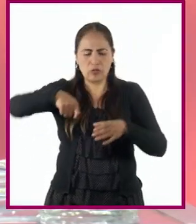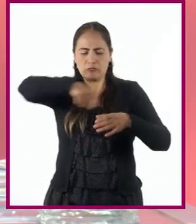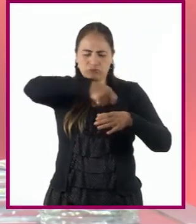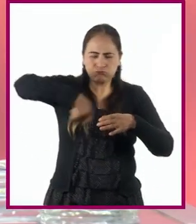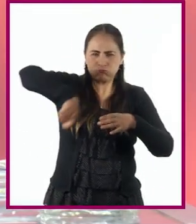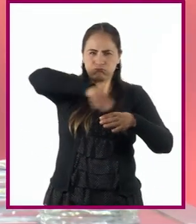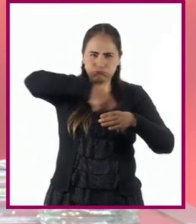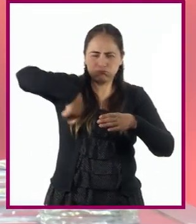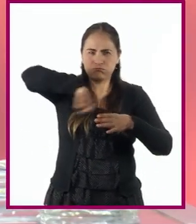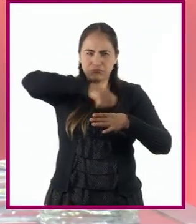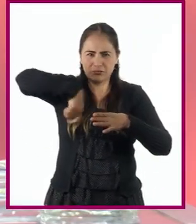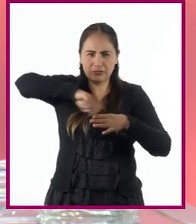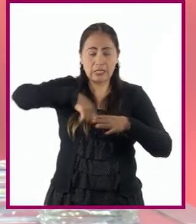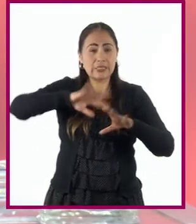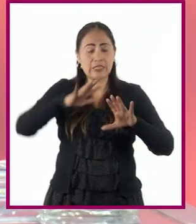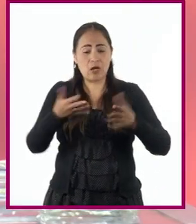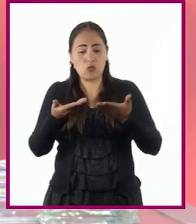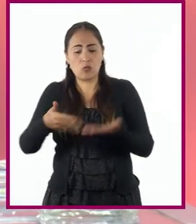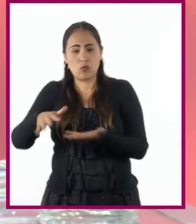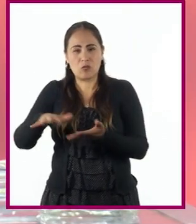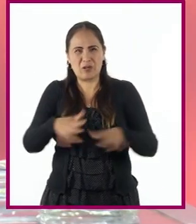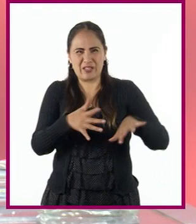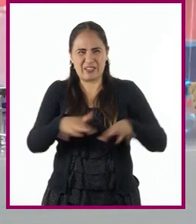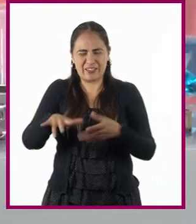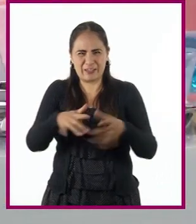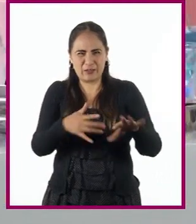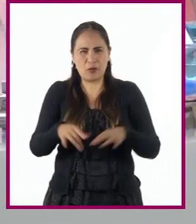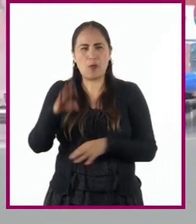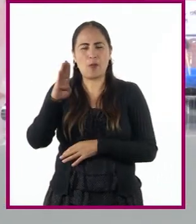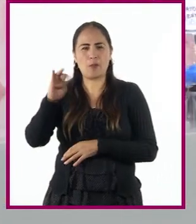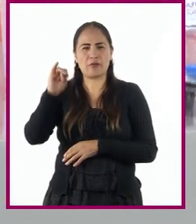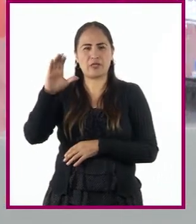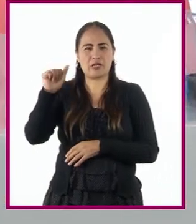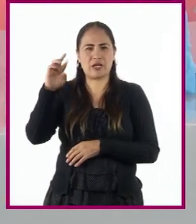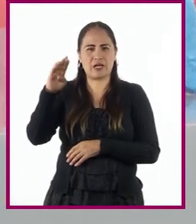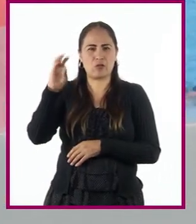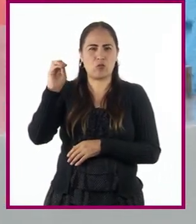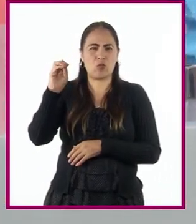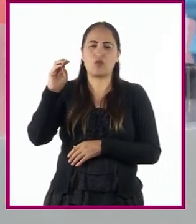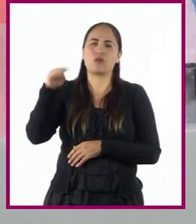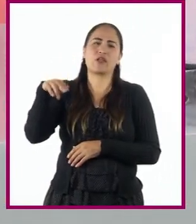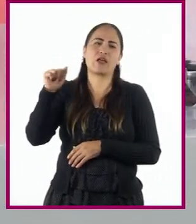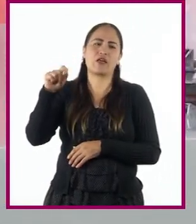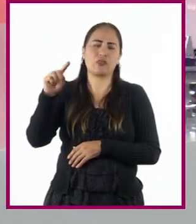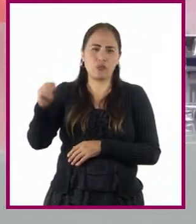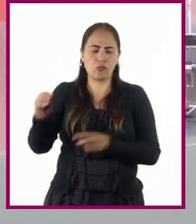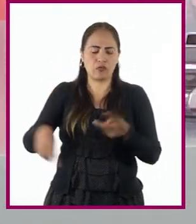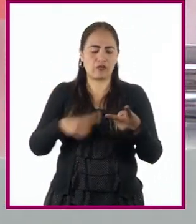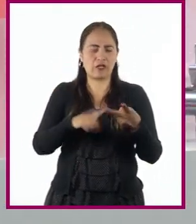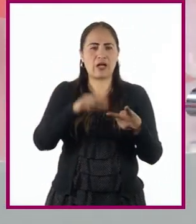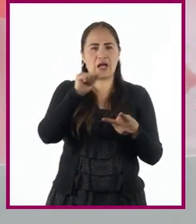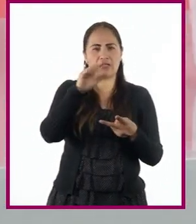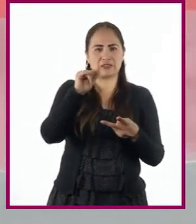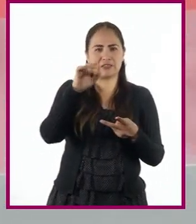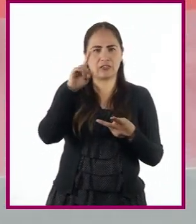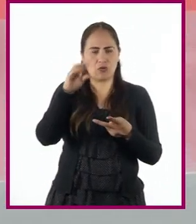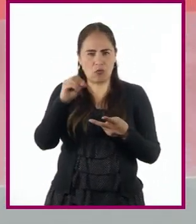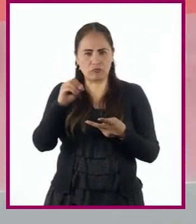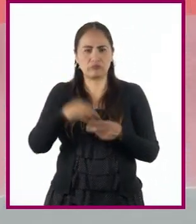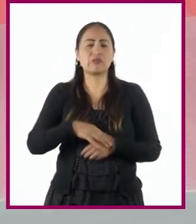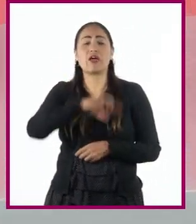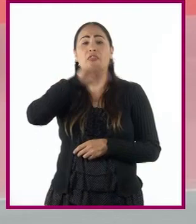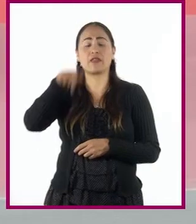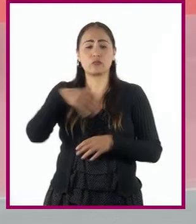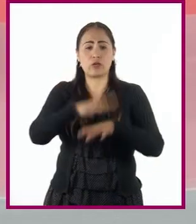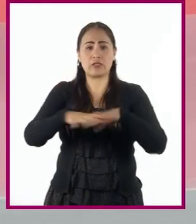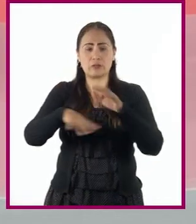Integramos la mezcla líquida a la mezcla de bicarbonato de sodio con ácido cítrico y con las manos revolvemos hasta obtener una